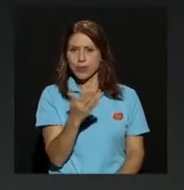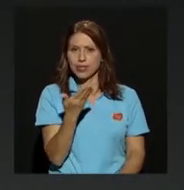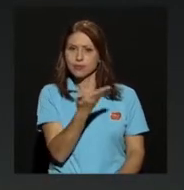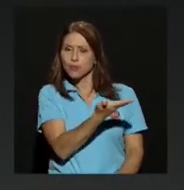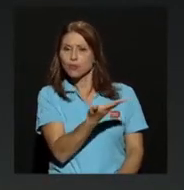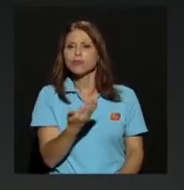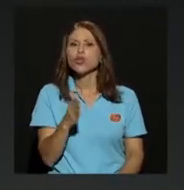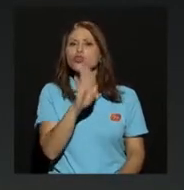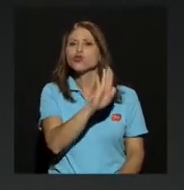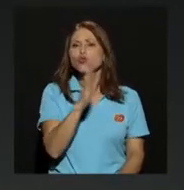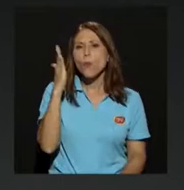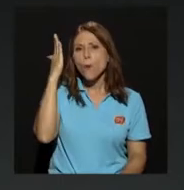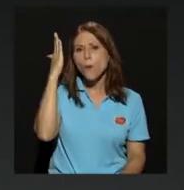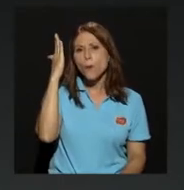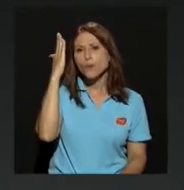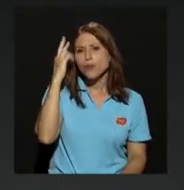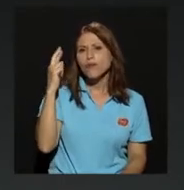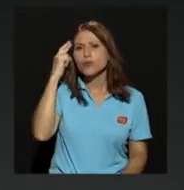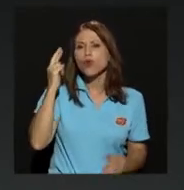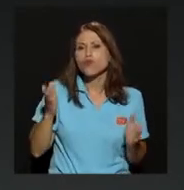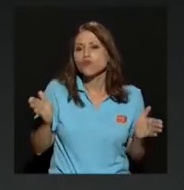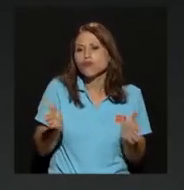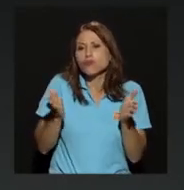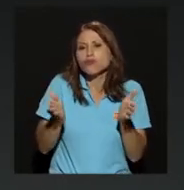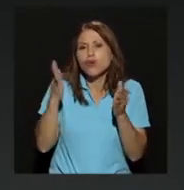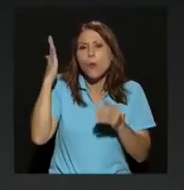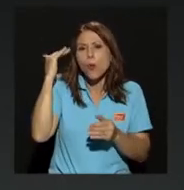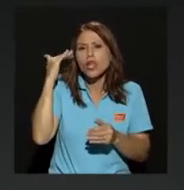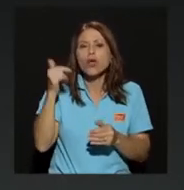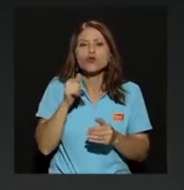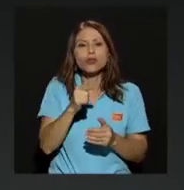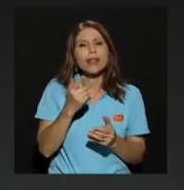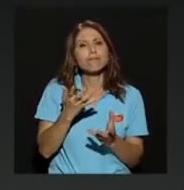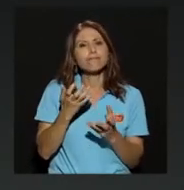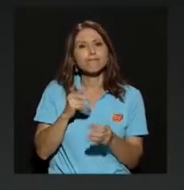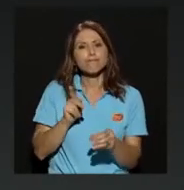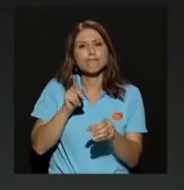de la motivación que lo llevó a aspirar a la silla,